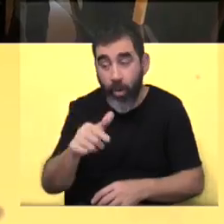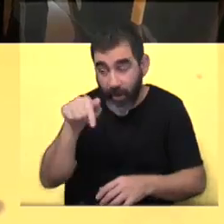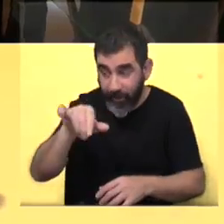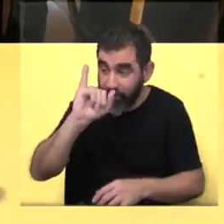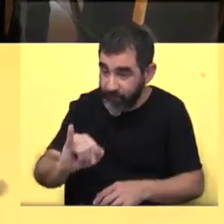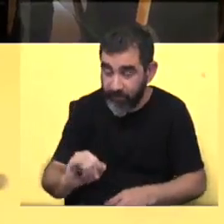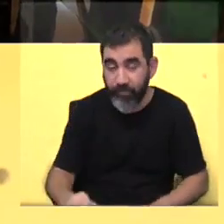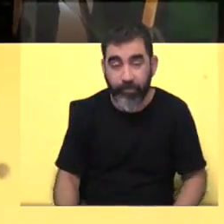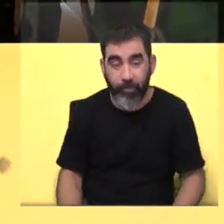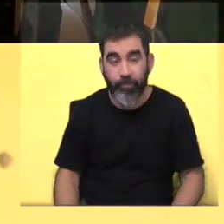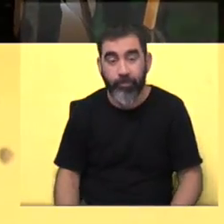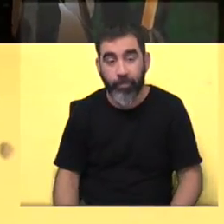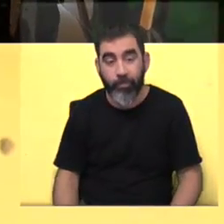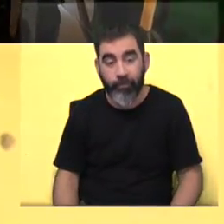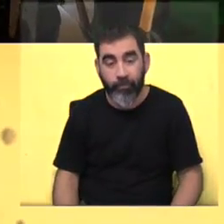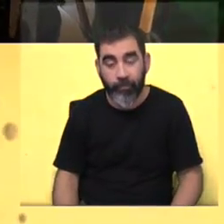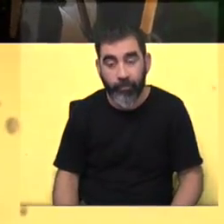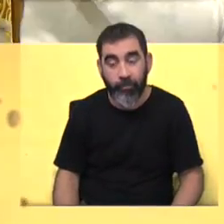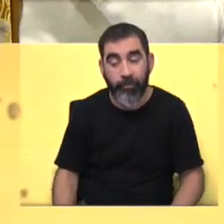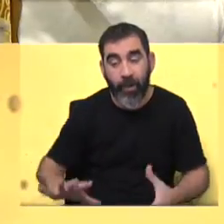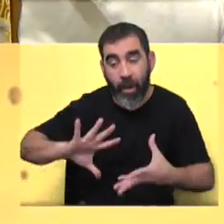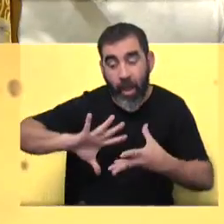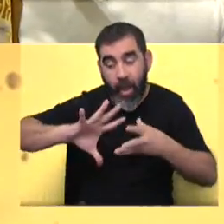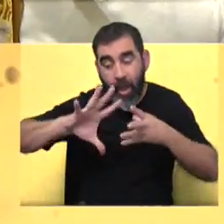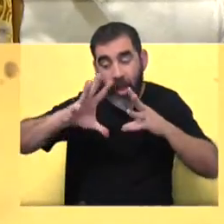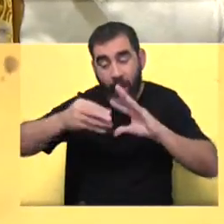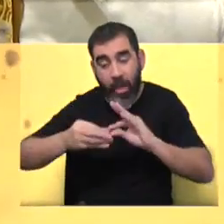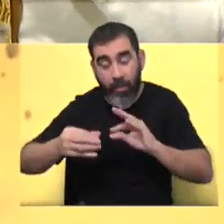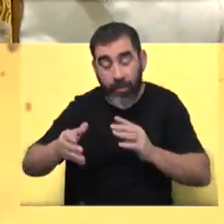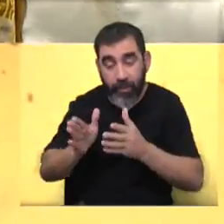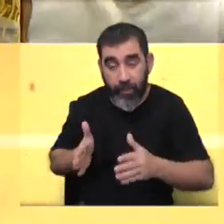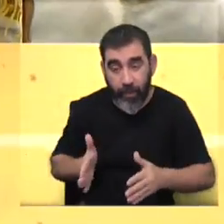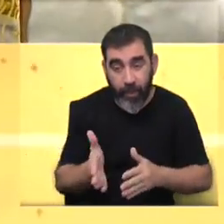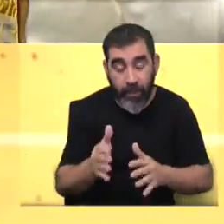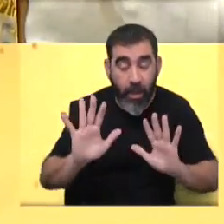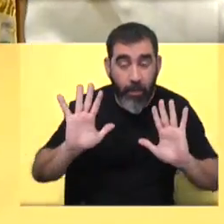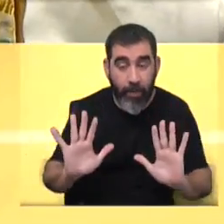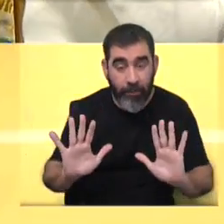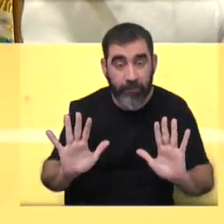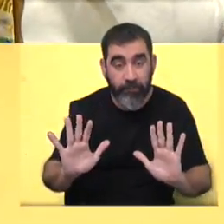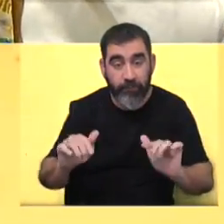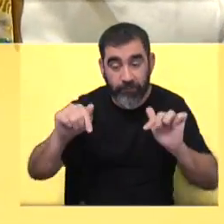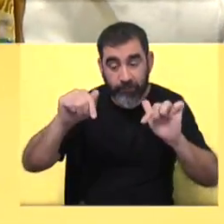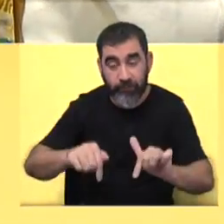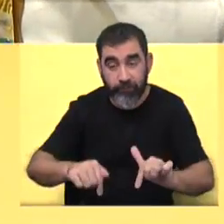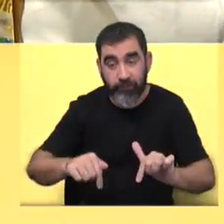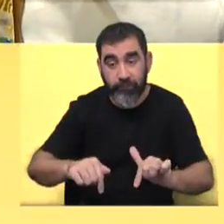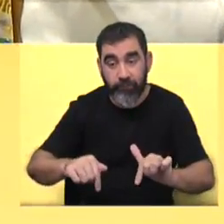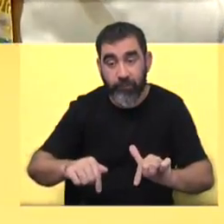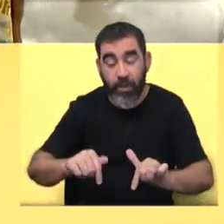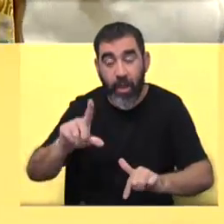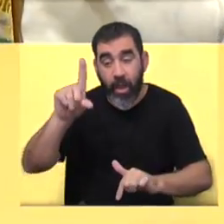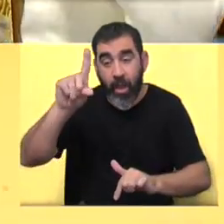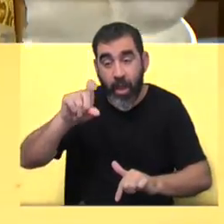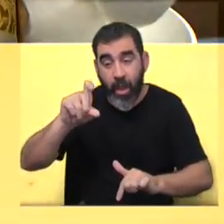O sea, si está asociado a la adaptabilidad que pudieron tener tal vez a las intrusiones del agua,